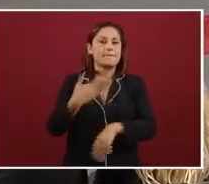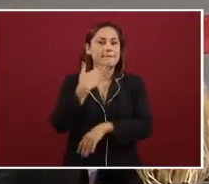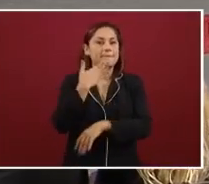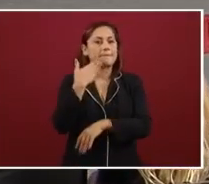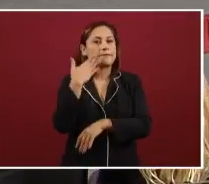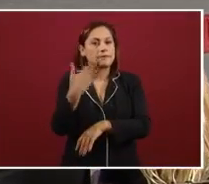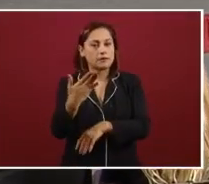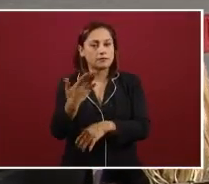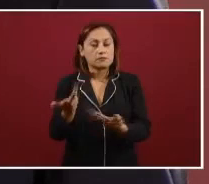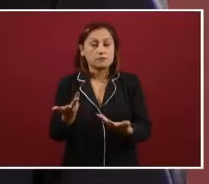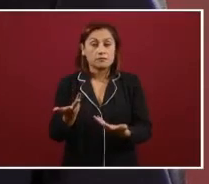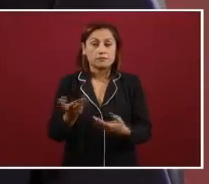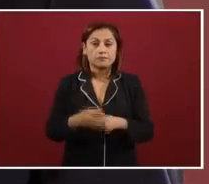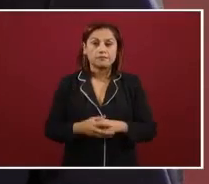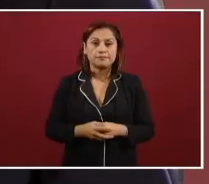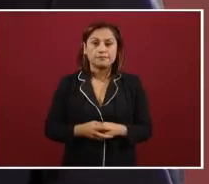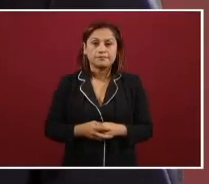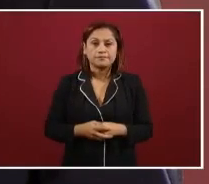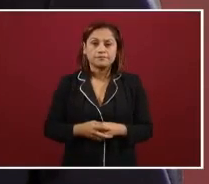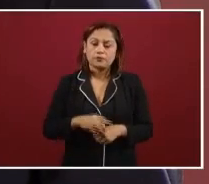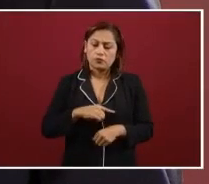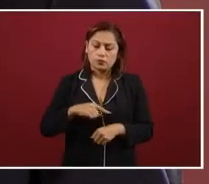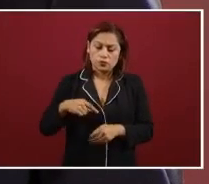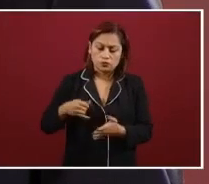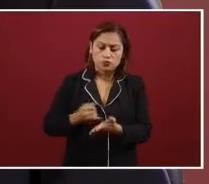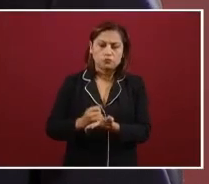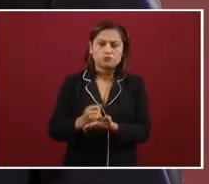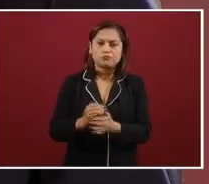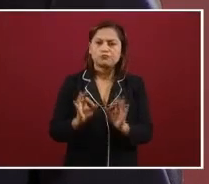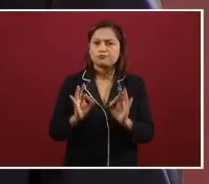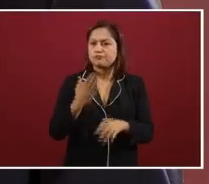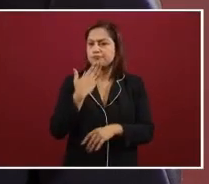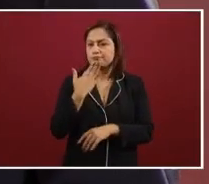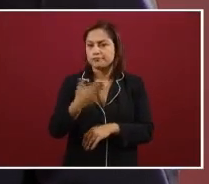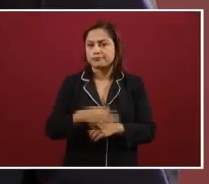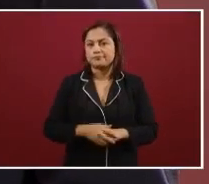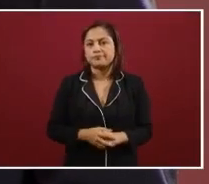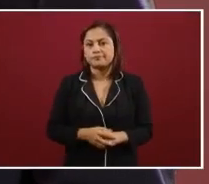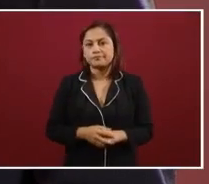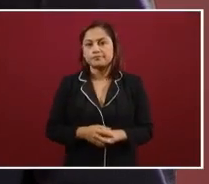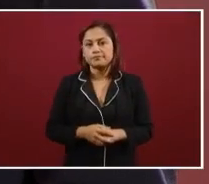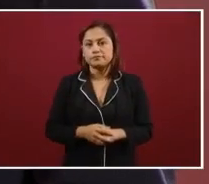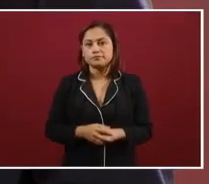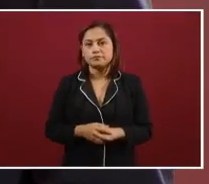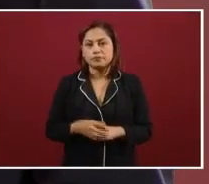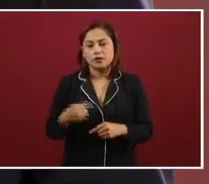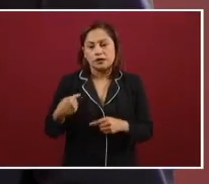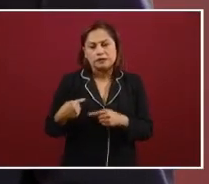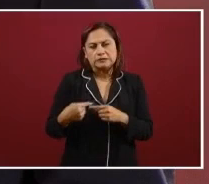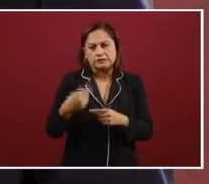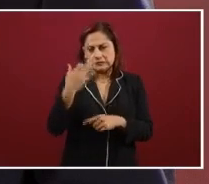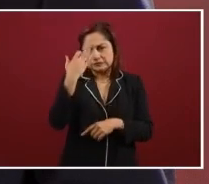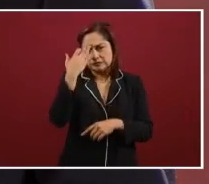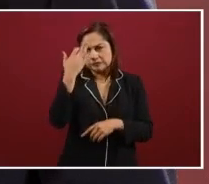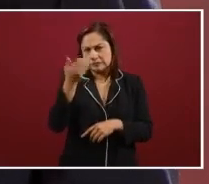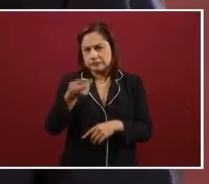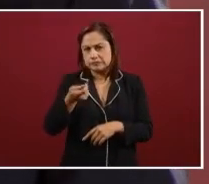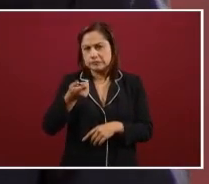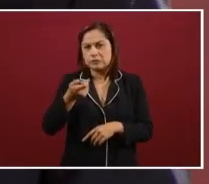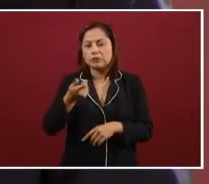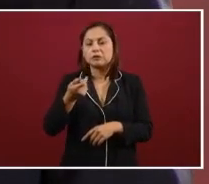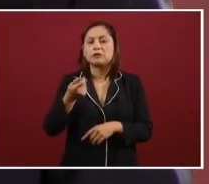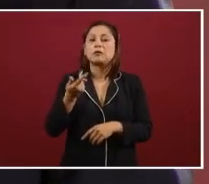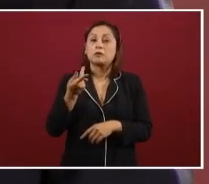tomado esa decisión. Ha pasado poco tiempo y se ha avanzado, y